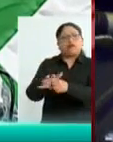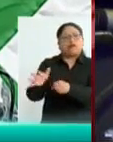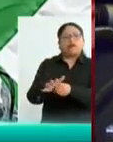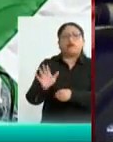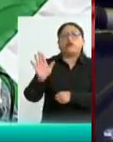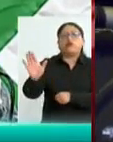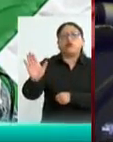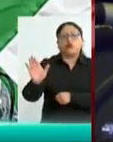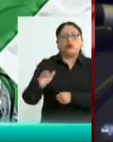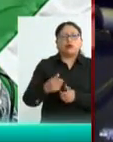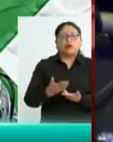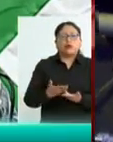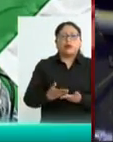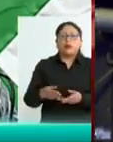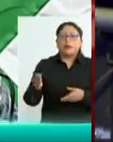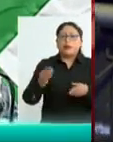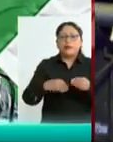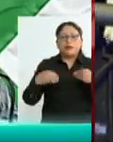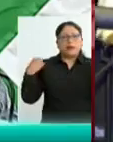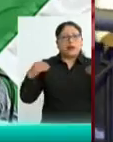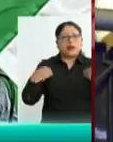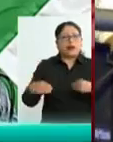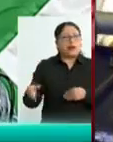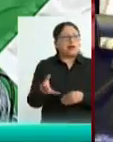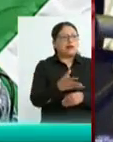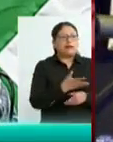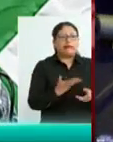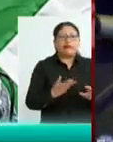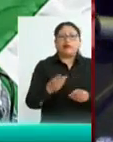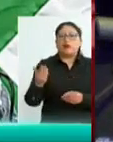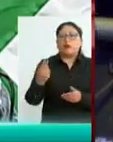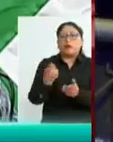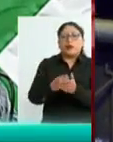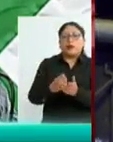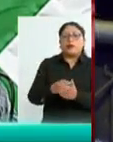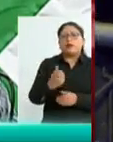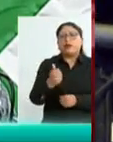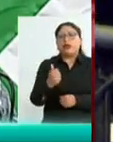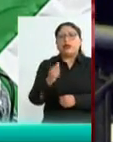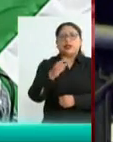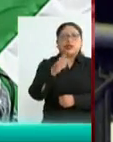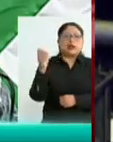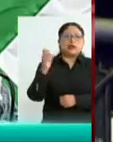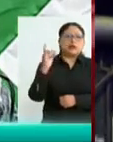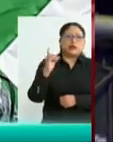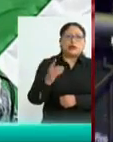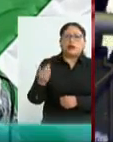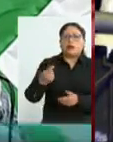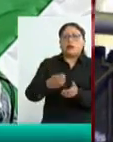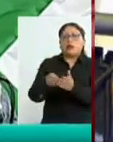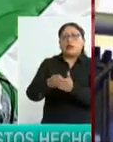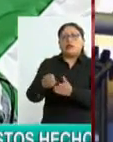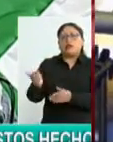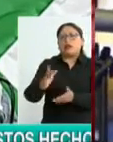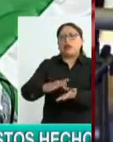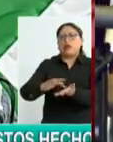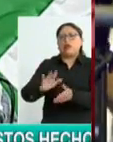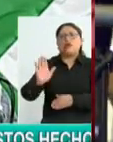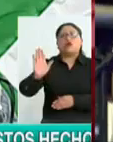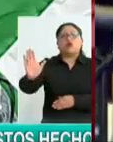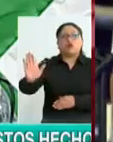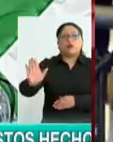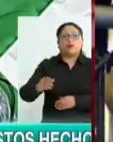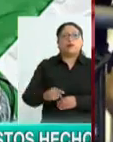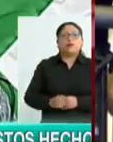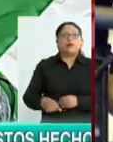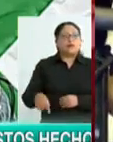está sucediendo en los mercados, usted puede pagar 10 pesos o 100 pesos más, pero esa no es la realidad de la